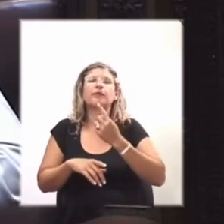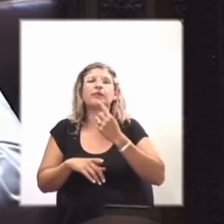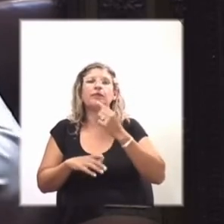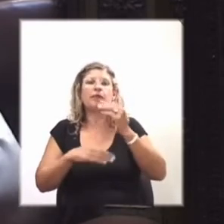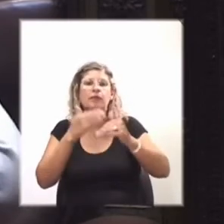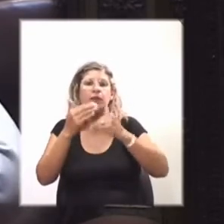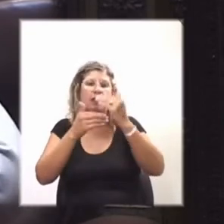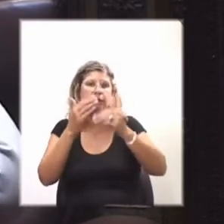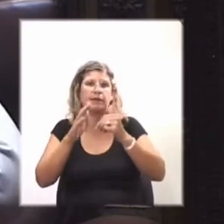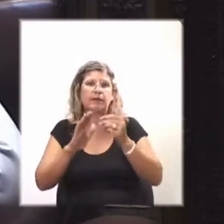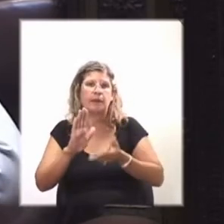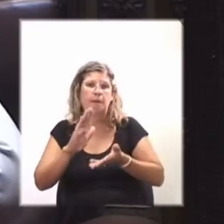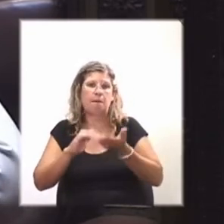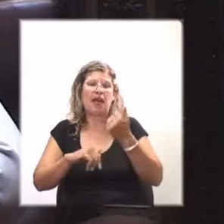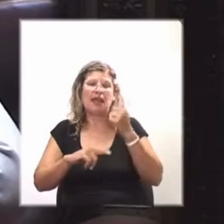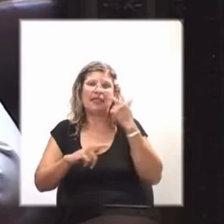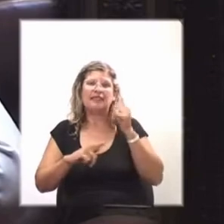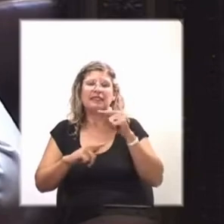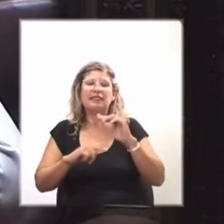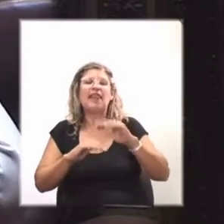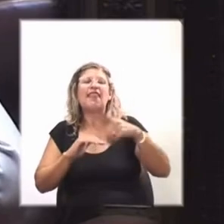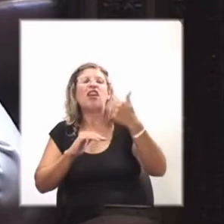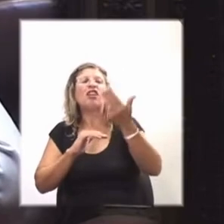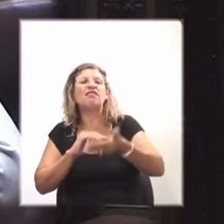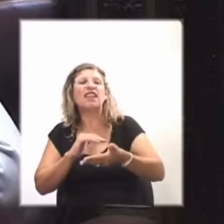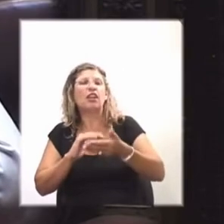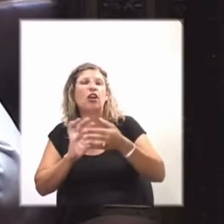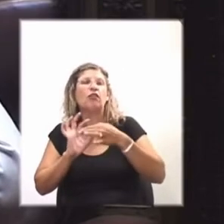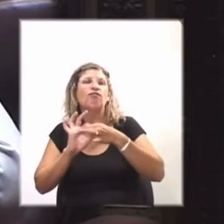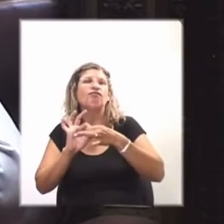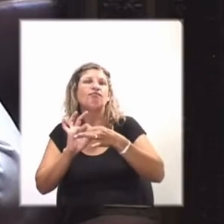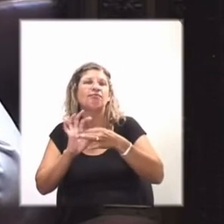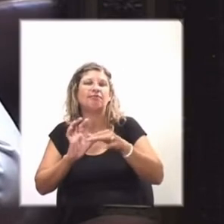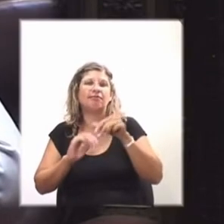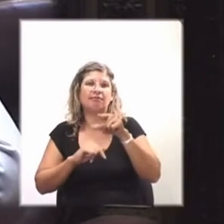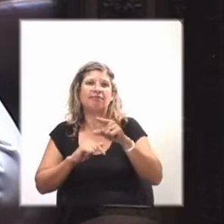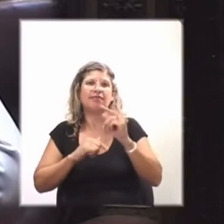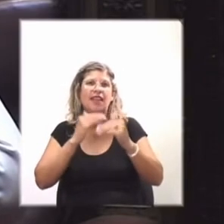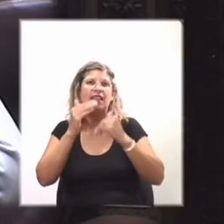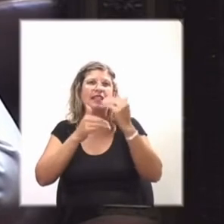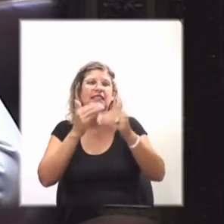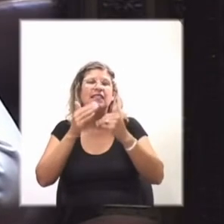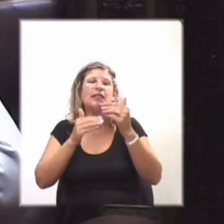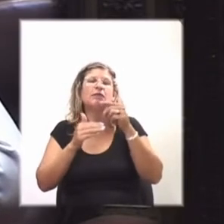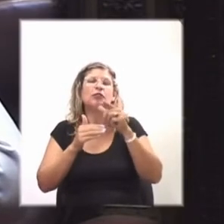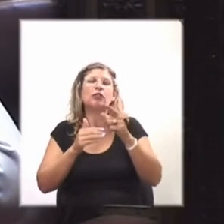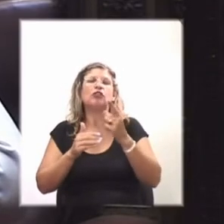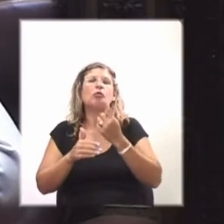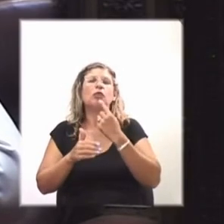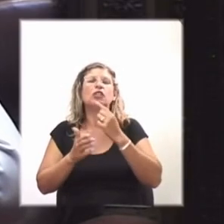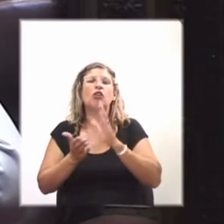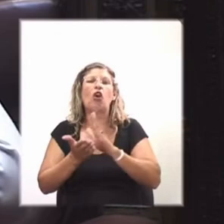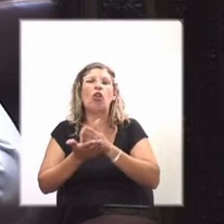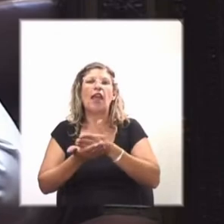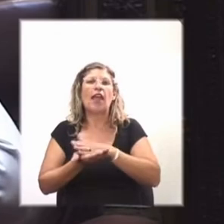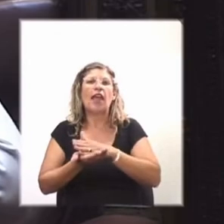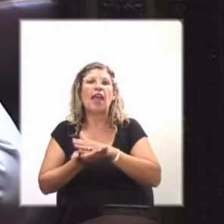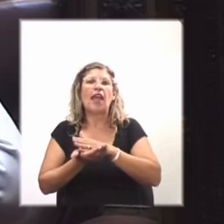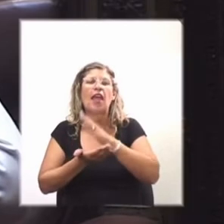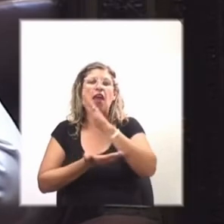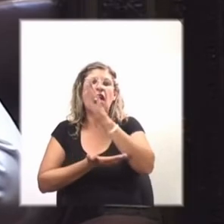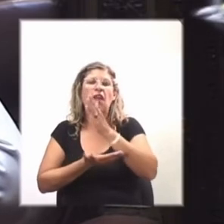con raíces externas, un proceso político de fronteras ideológicas